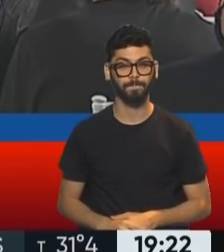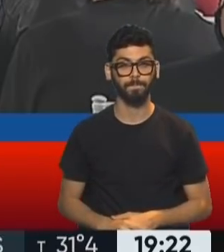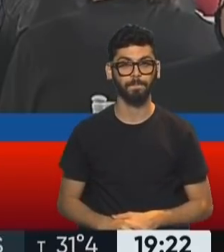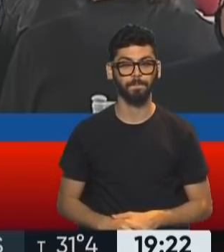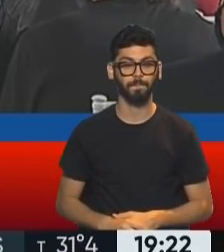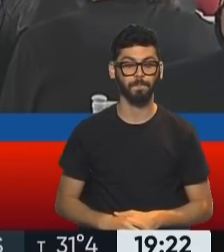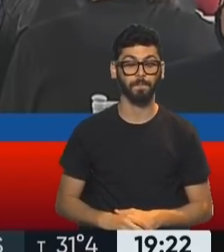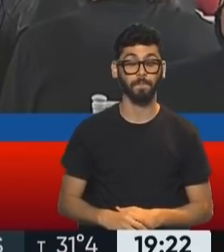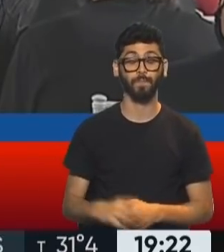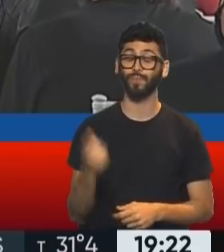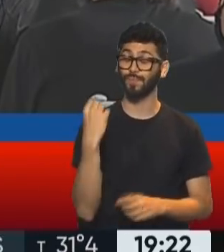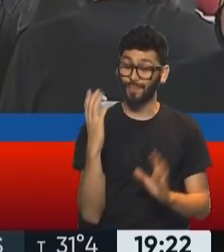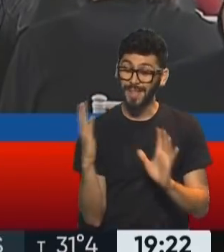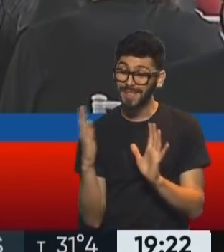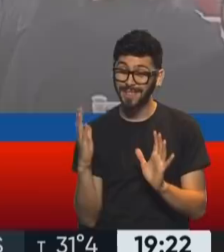Por esos días